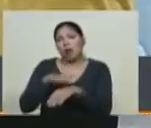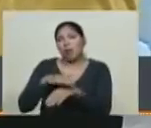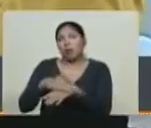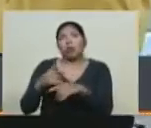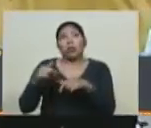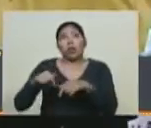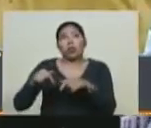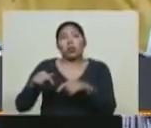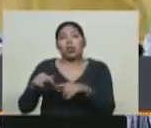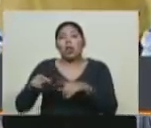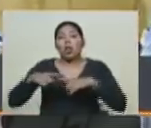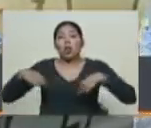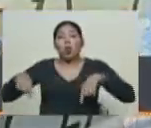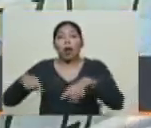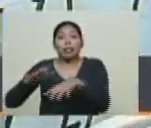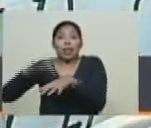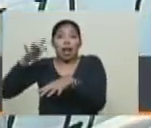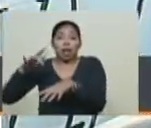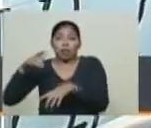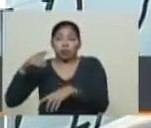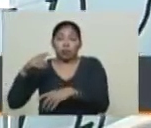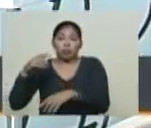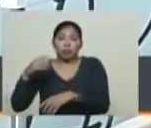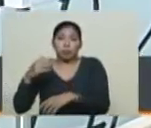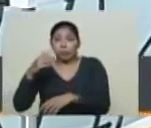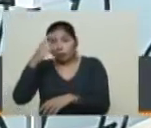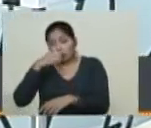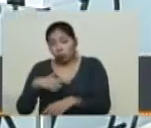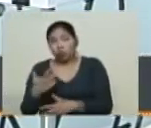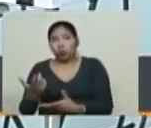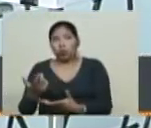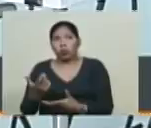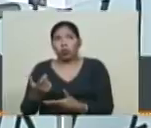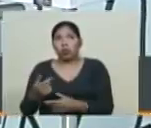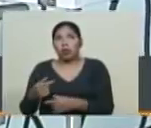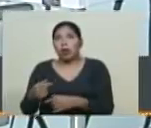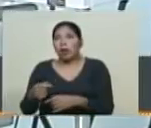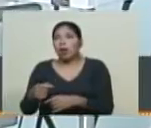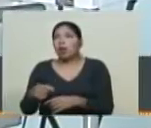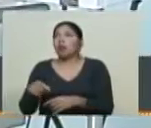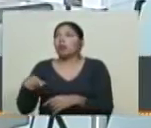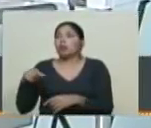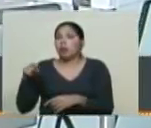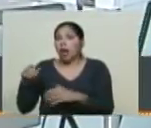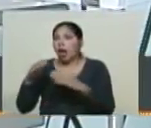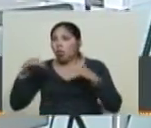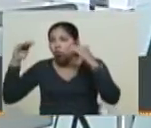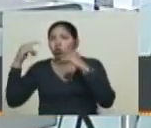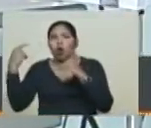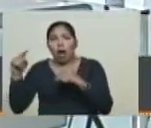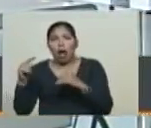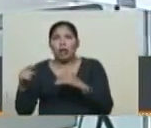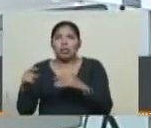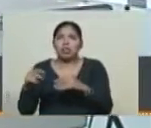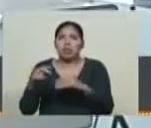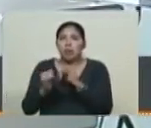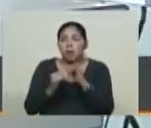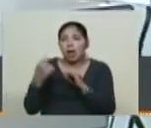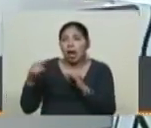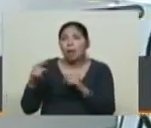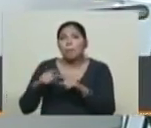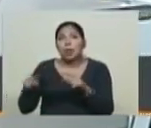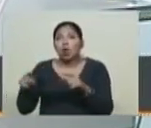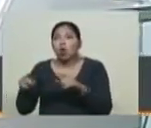intensiva pediátrica. En el estado hay de adulto y neonatal, pero pediátrica como tal no. Tenemos tres camas. Ya